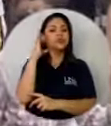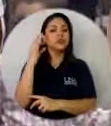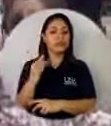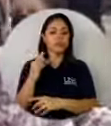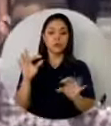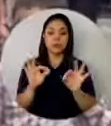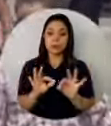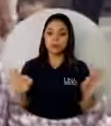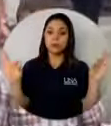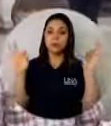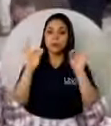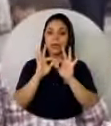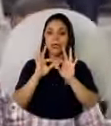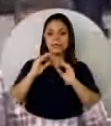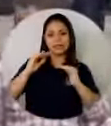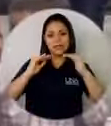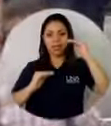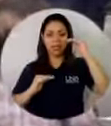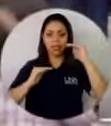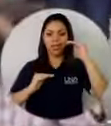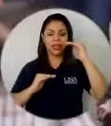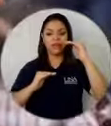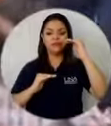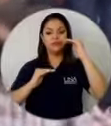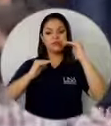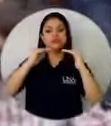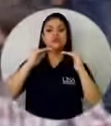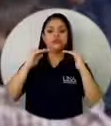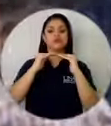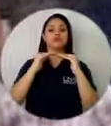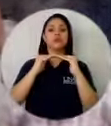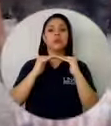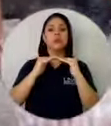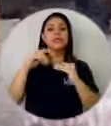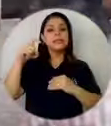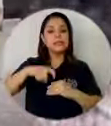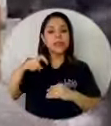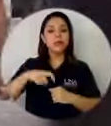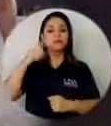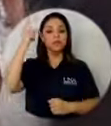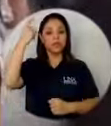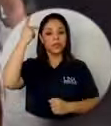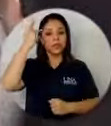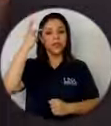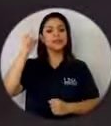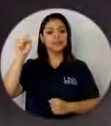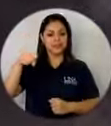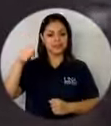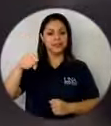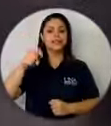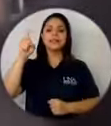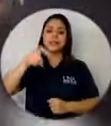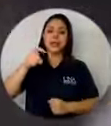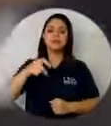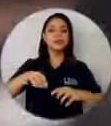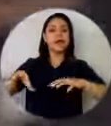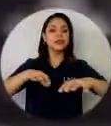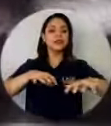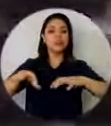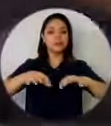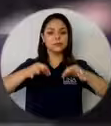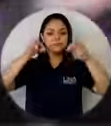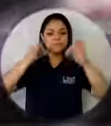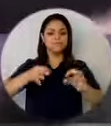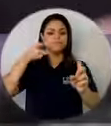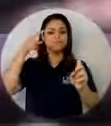sí es importante que el cierre de brechas de género necesita política, necesita acciones concretas, acciones